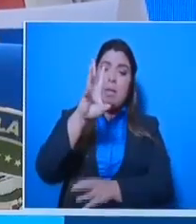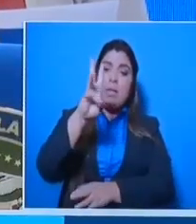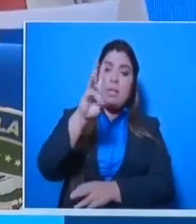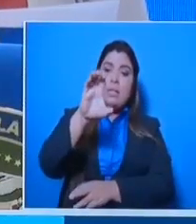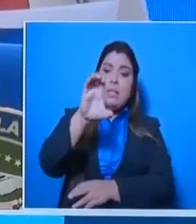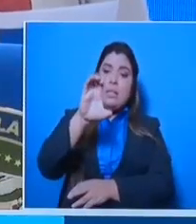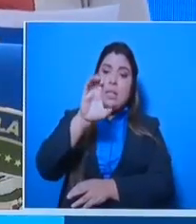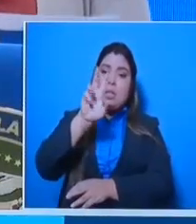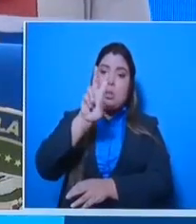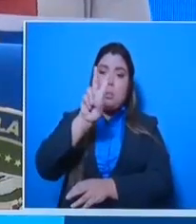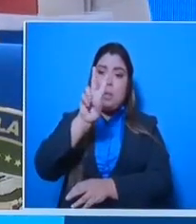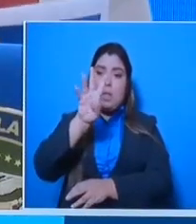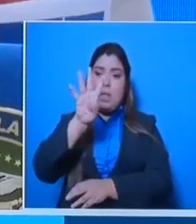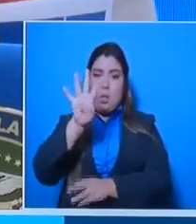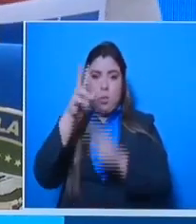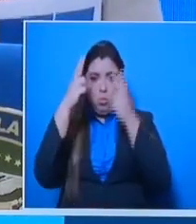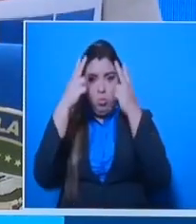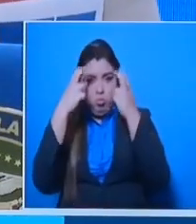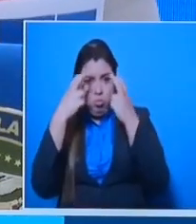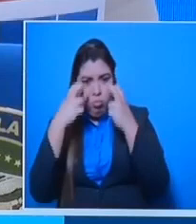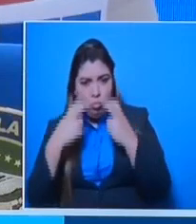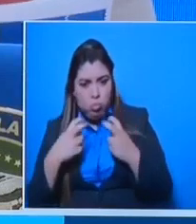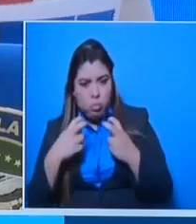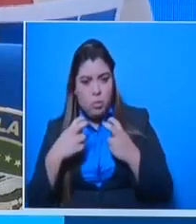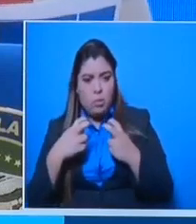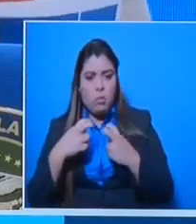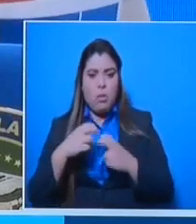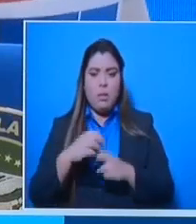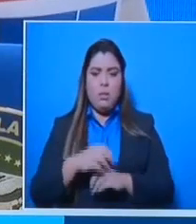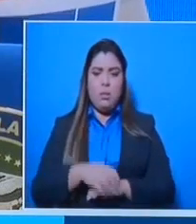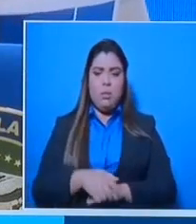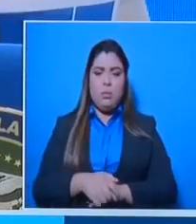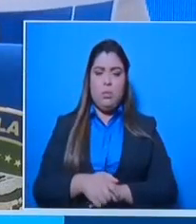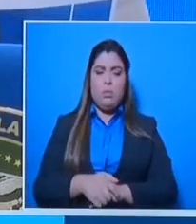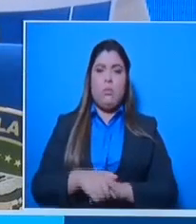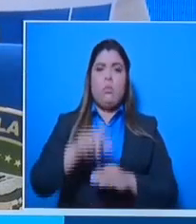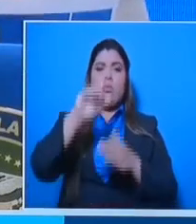1.624 pruebas por 100.000 habitantes.